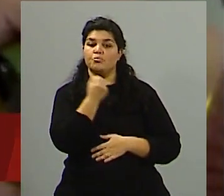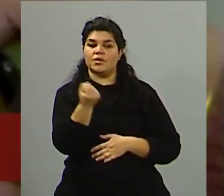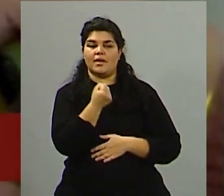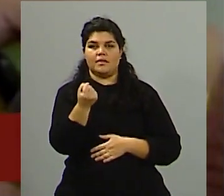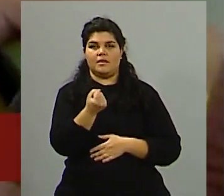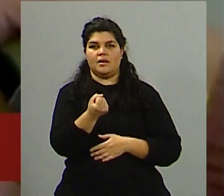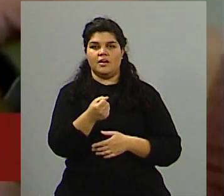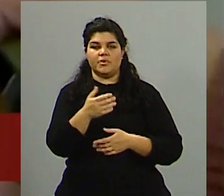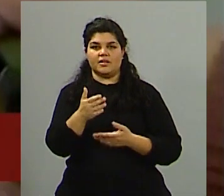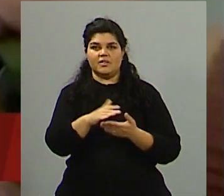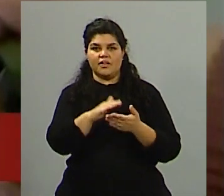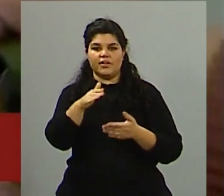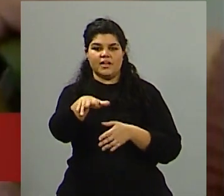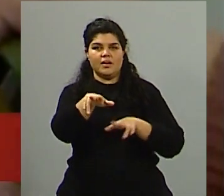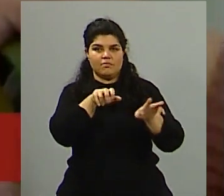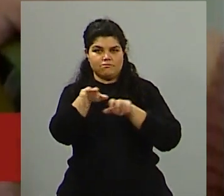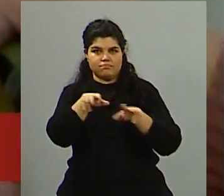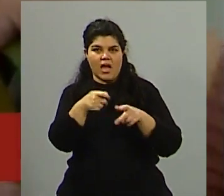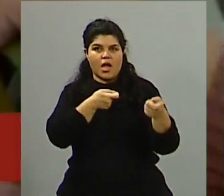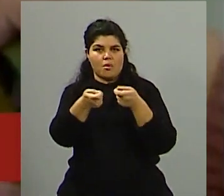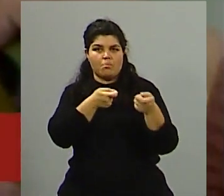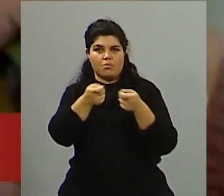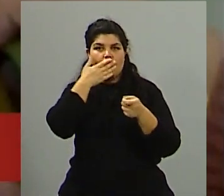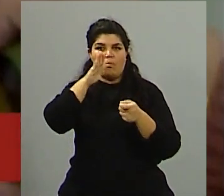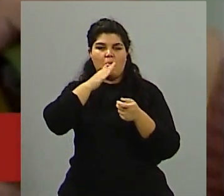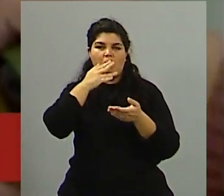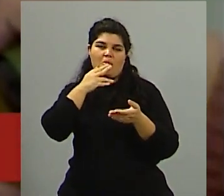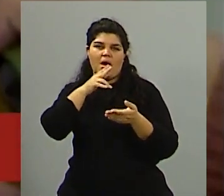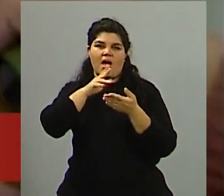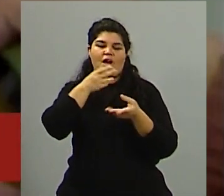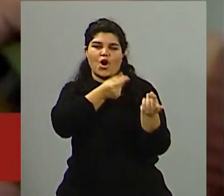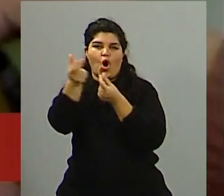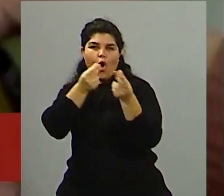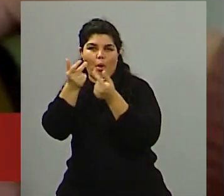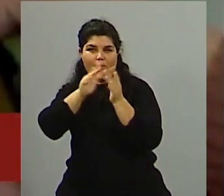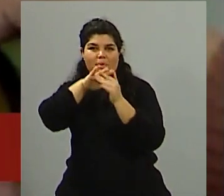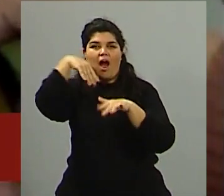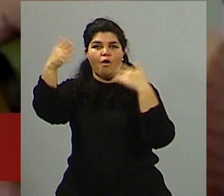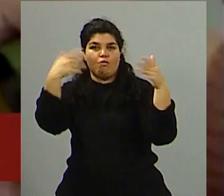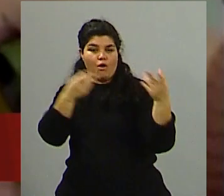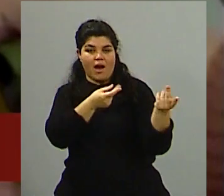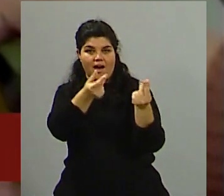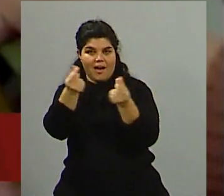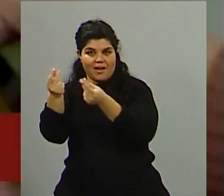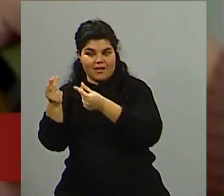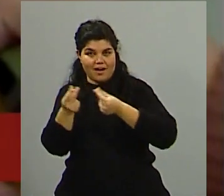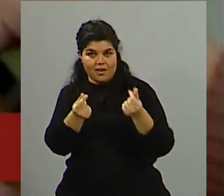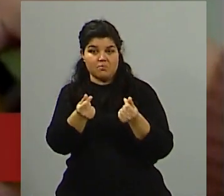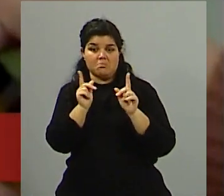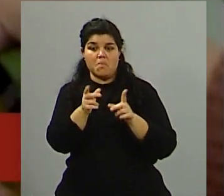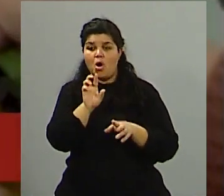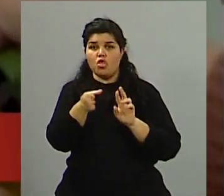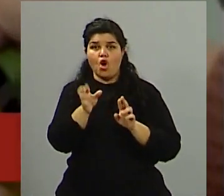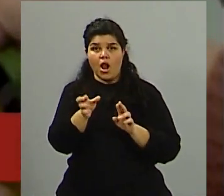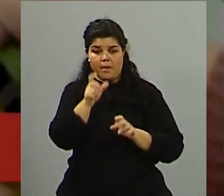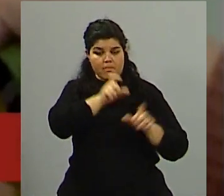de bienes suntuarios, autos de lujo y muchas compras que se realizan usando dólares de los